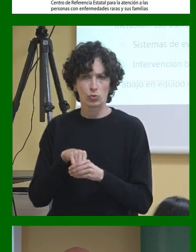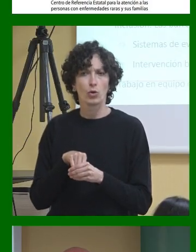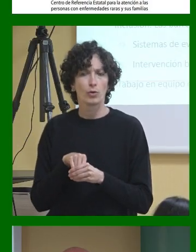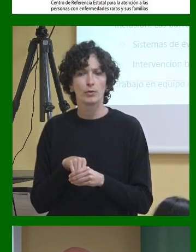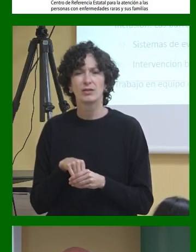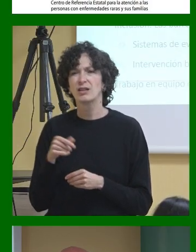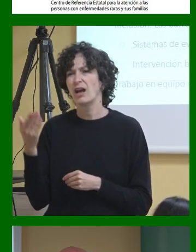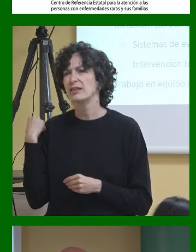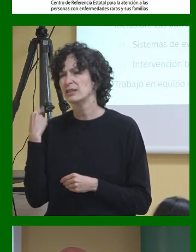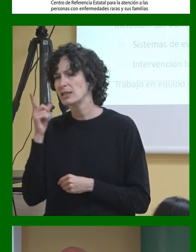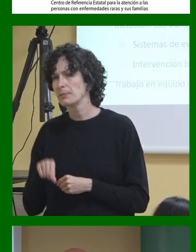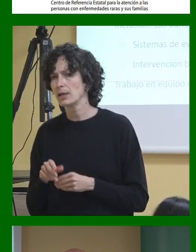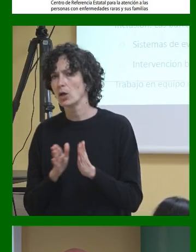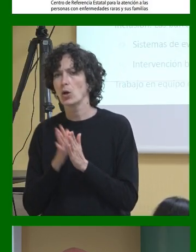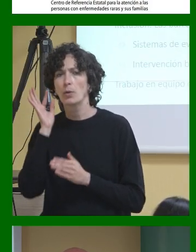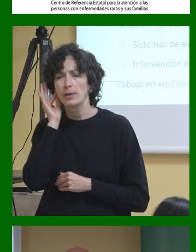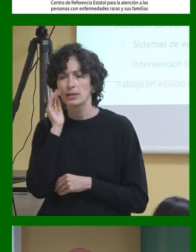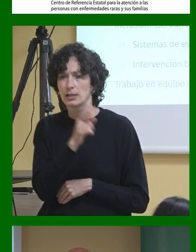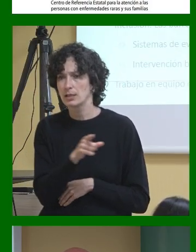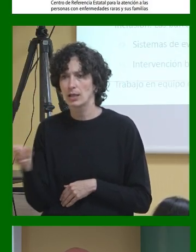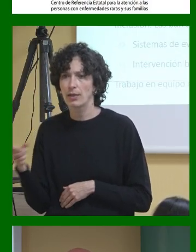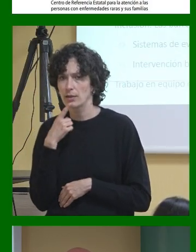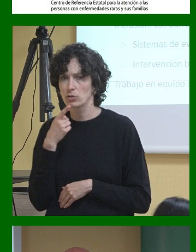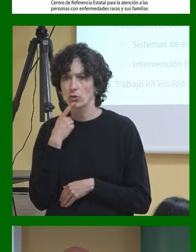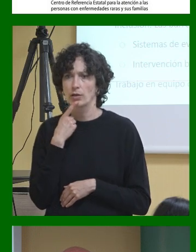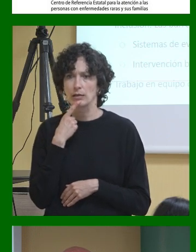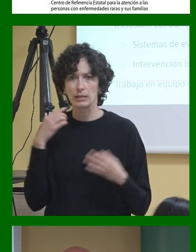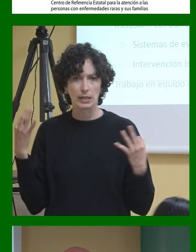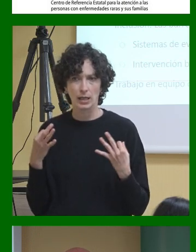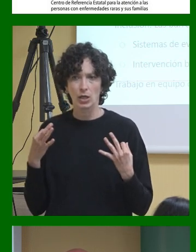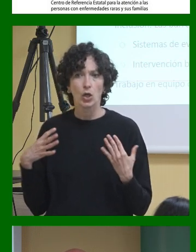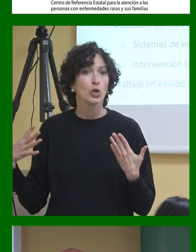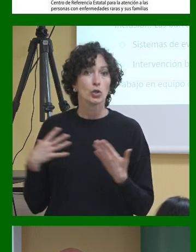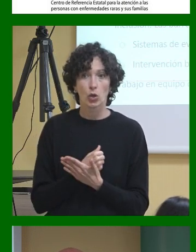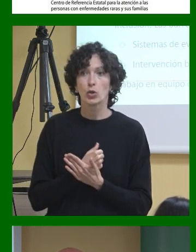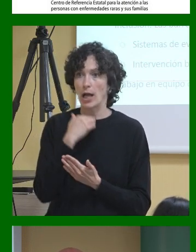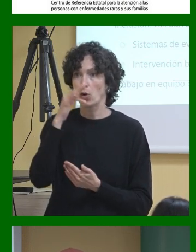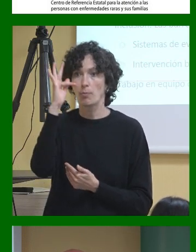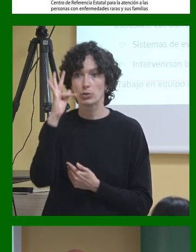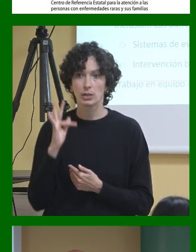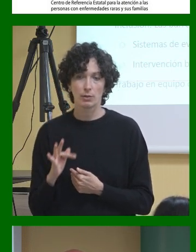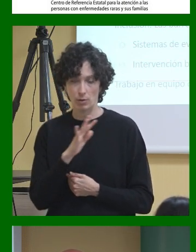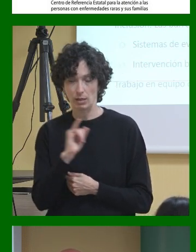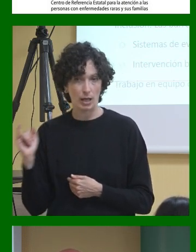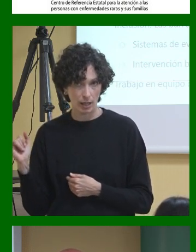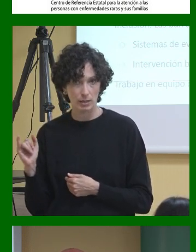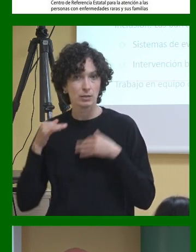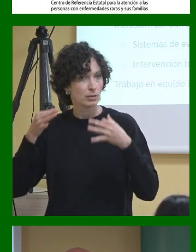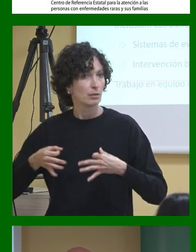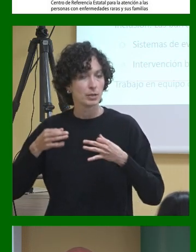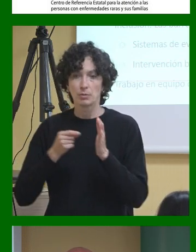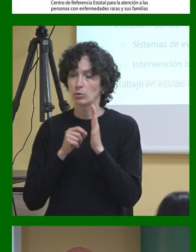creo que también habéis comentado antes Aida, Laura y Cristina, que todos tienen, digamos, puntos positivos, una perspectiva